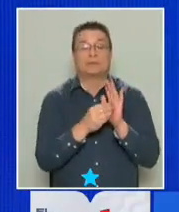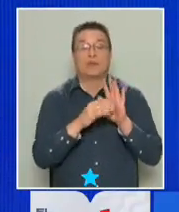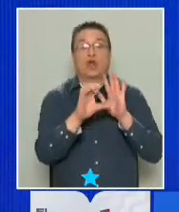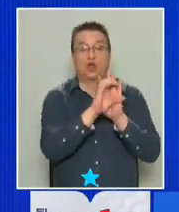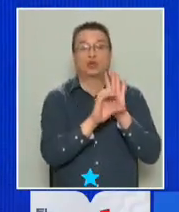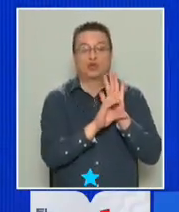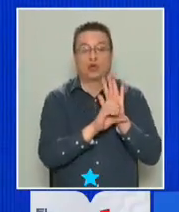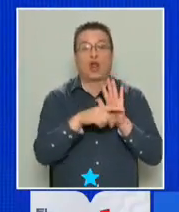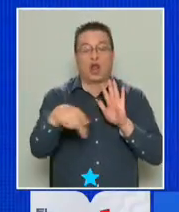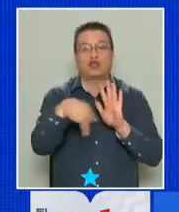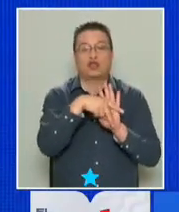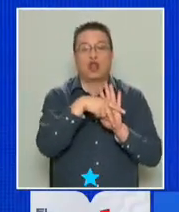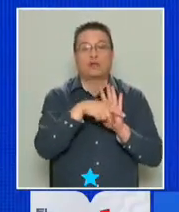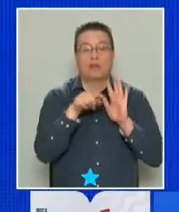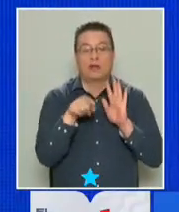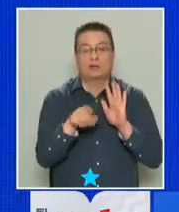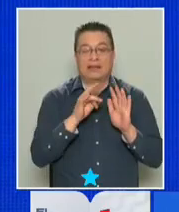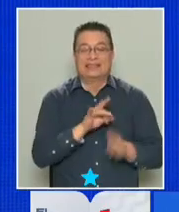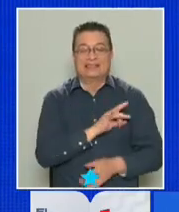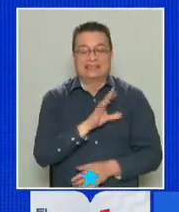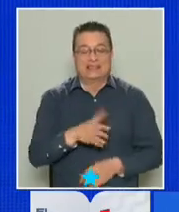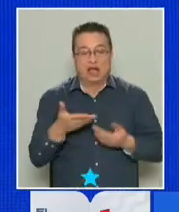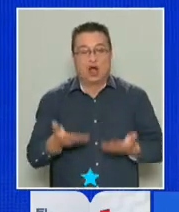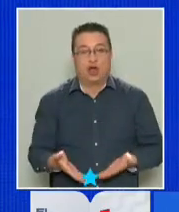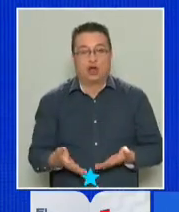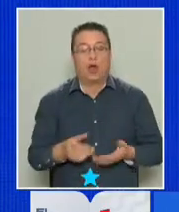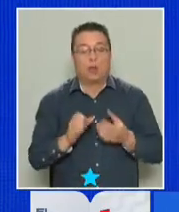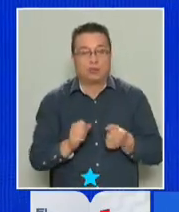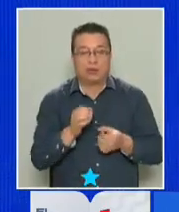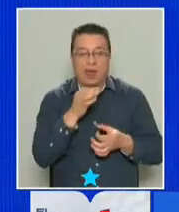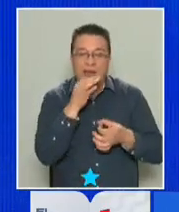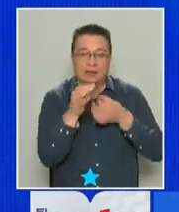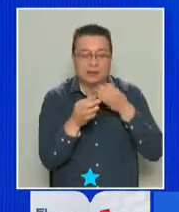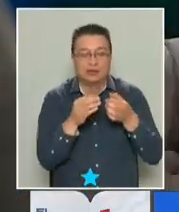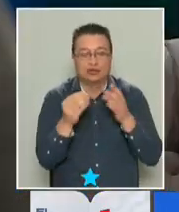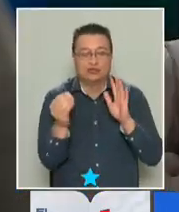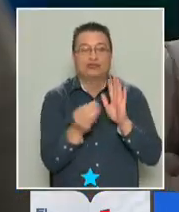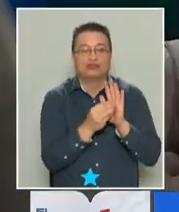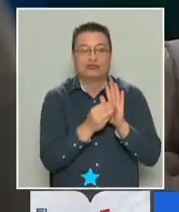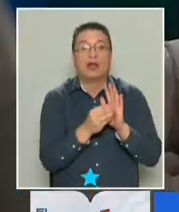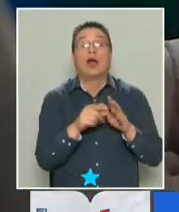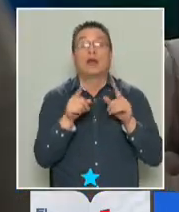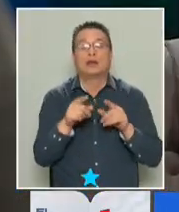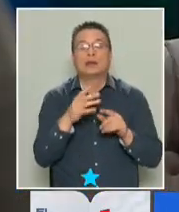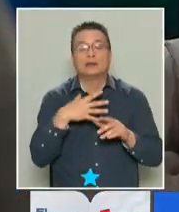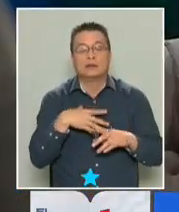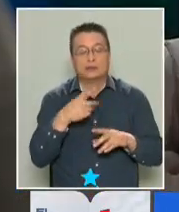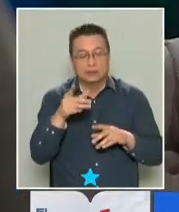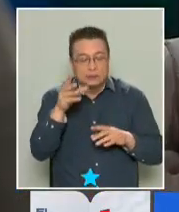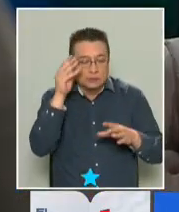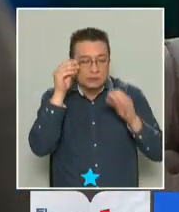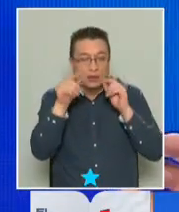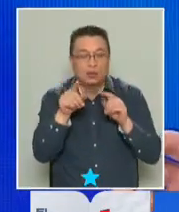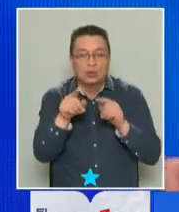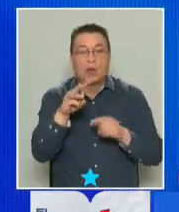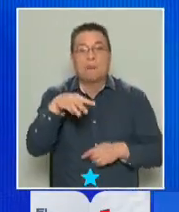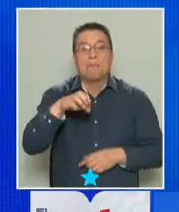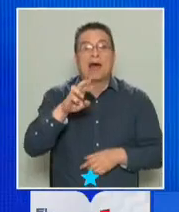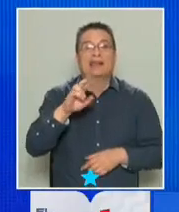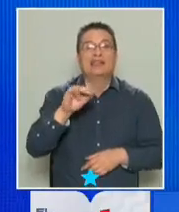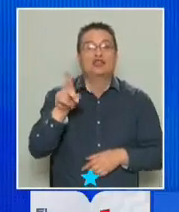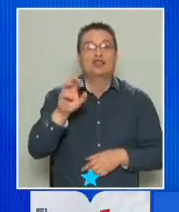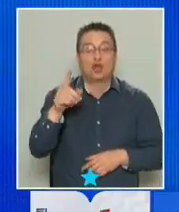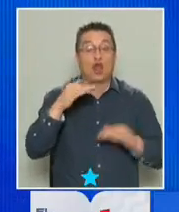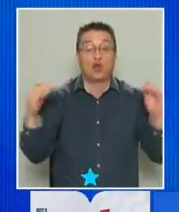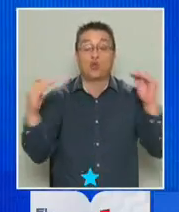constitución de la norma lo que es el chile hoy podríamos decirlo digamos en un enunciado y quiero tomar ese punto de mira en contigo marisol en la